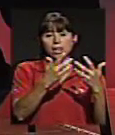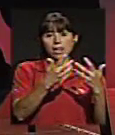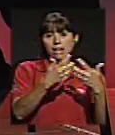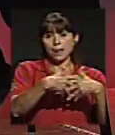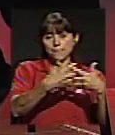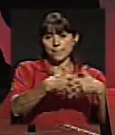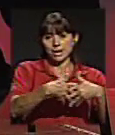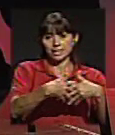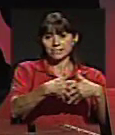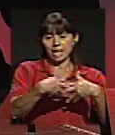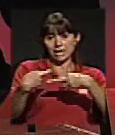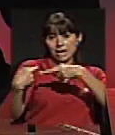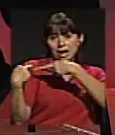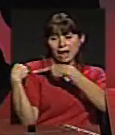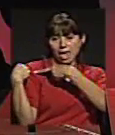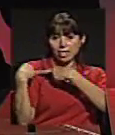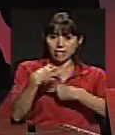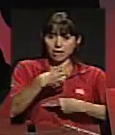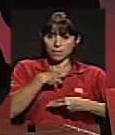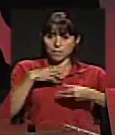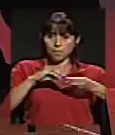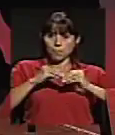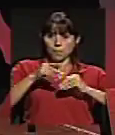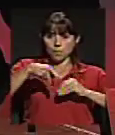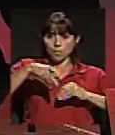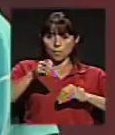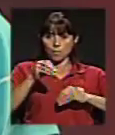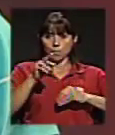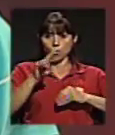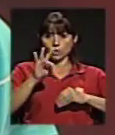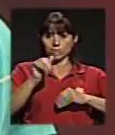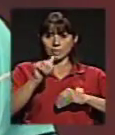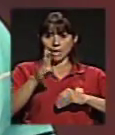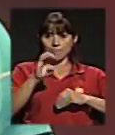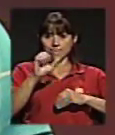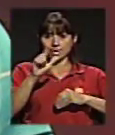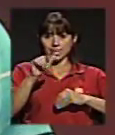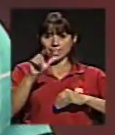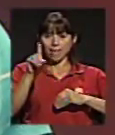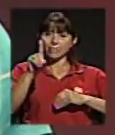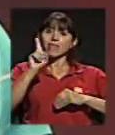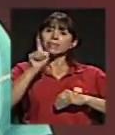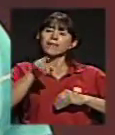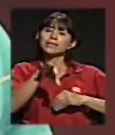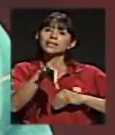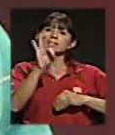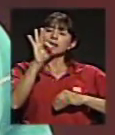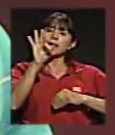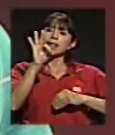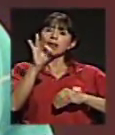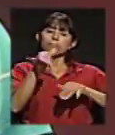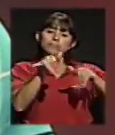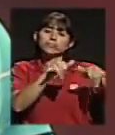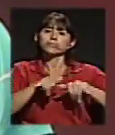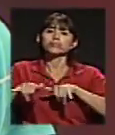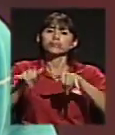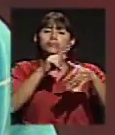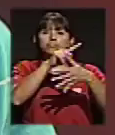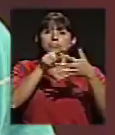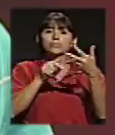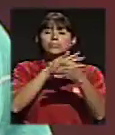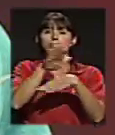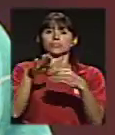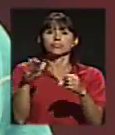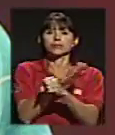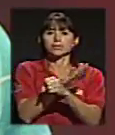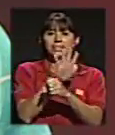la empresa encargada de la portabilidad debería ser elegida por unanimidad entre los 5 representantes de esta. Hablamos de